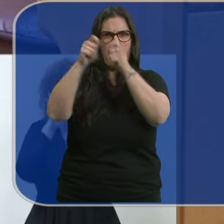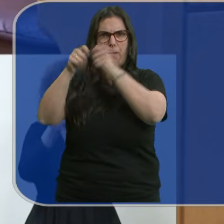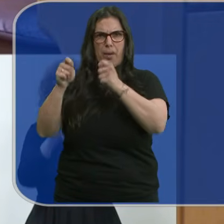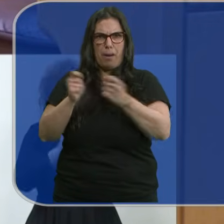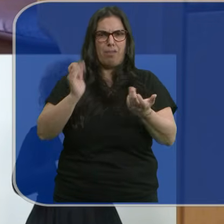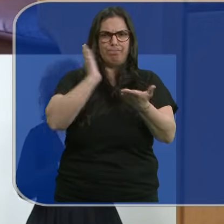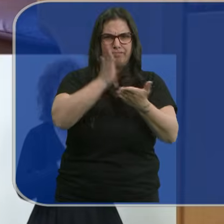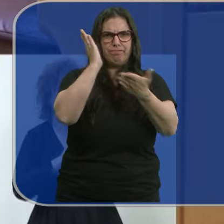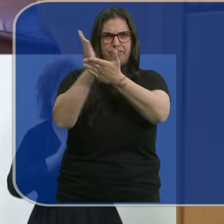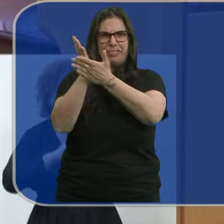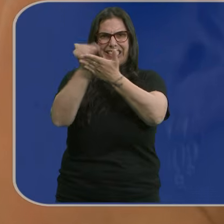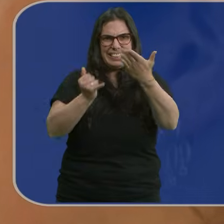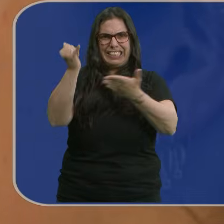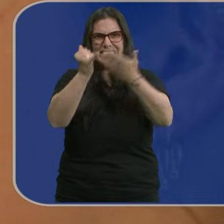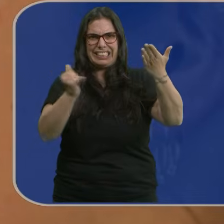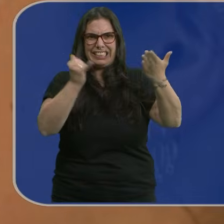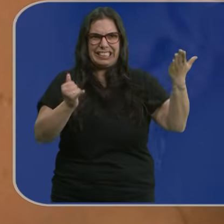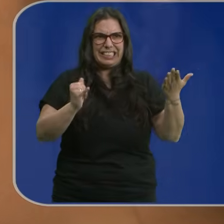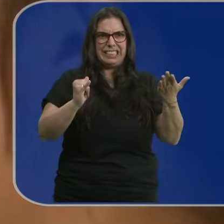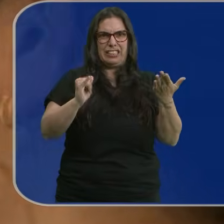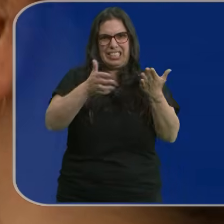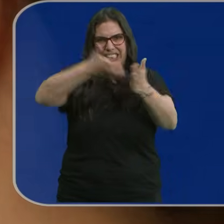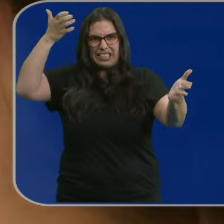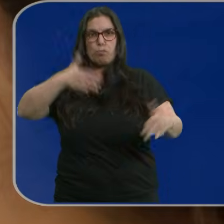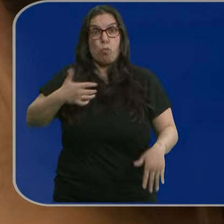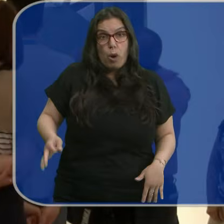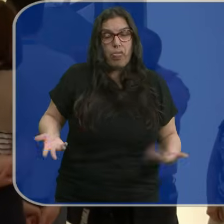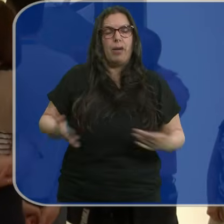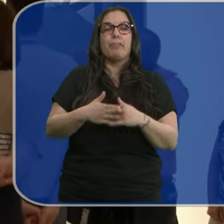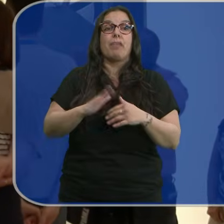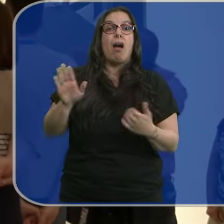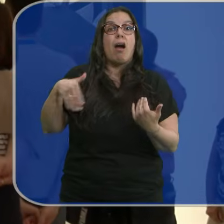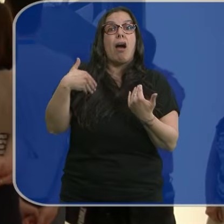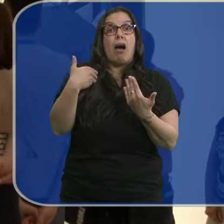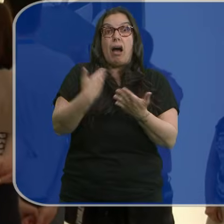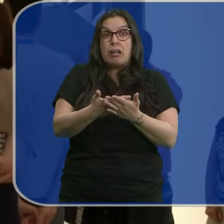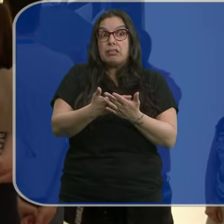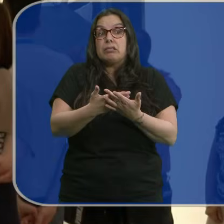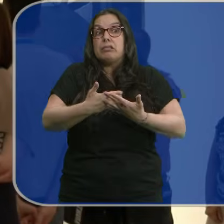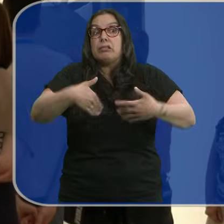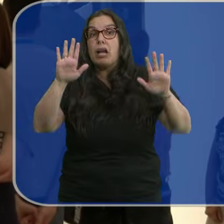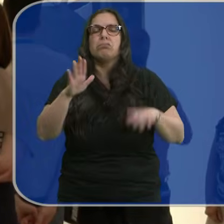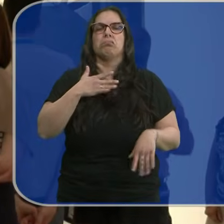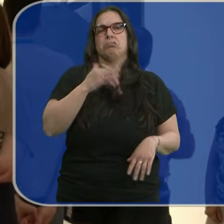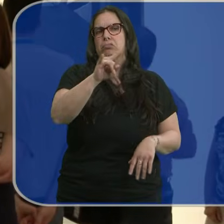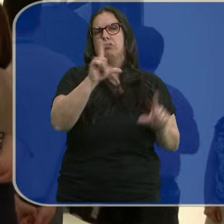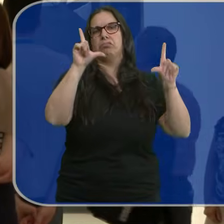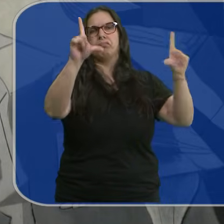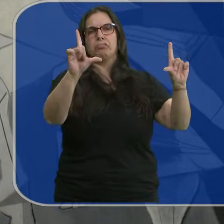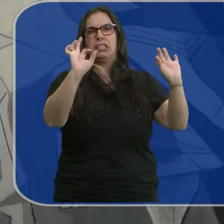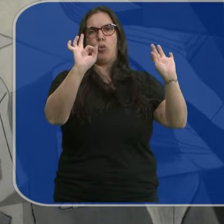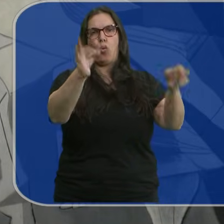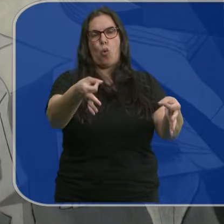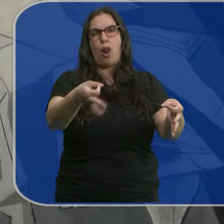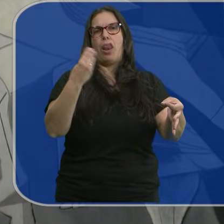pueden provocar nuevas grietas o incluso desgarros. De momento y hasta nuevo aviso, esta obra seguirá viendo pasar el tiempo y a los